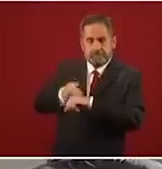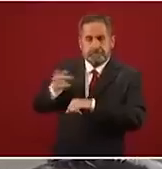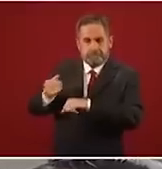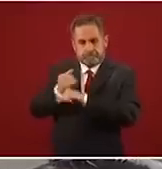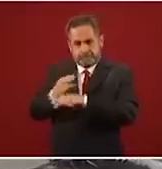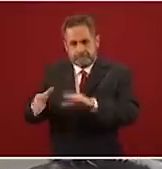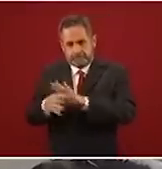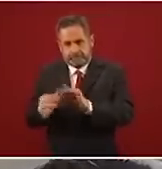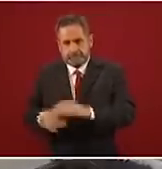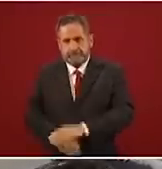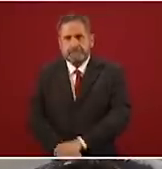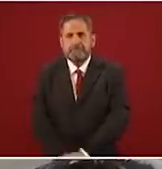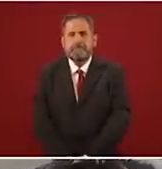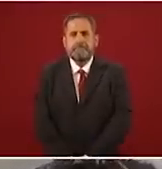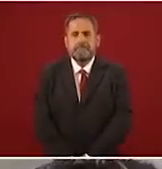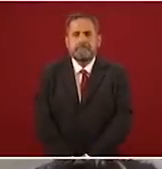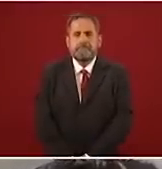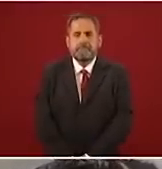informarnos.